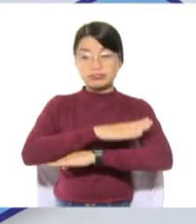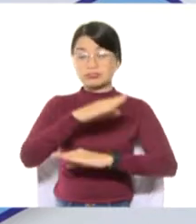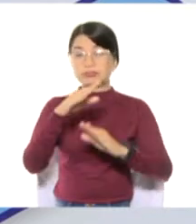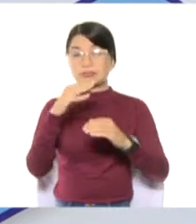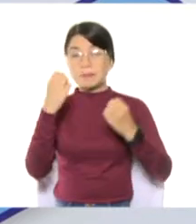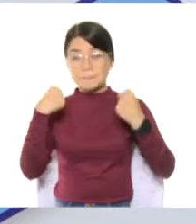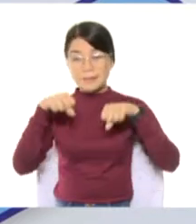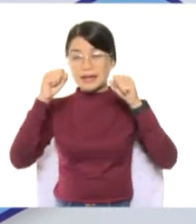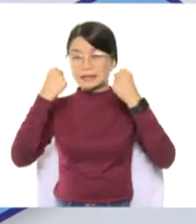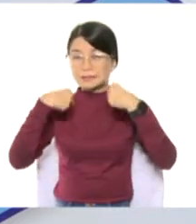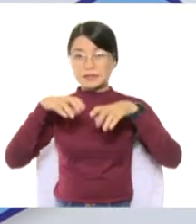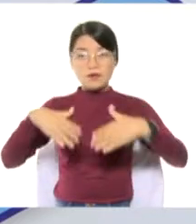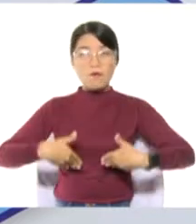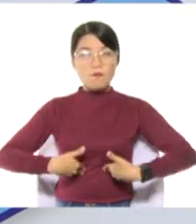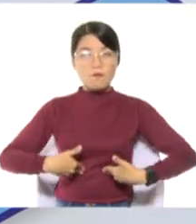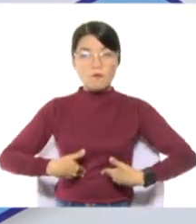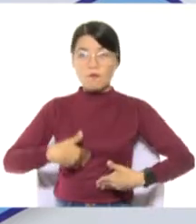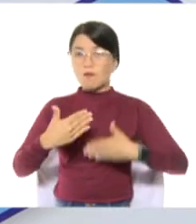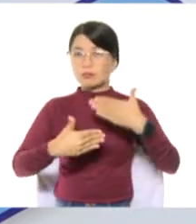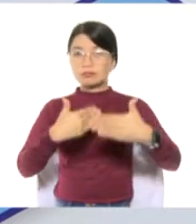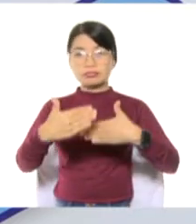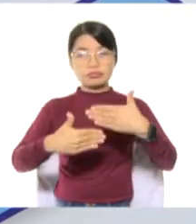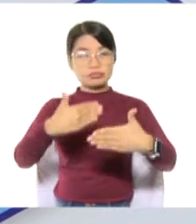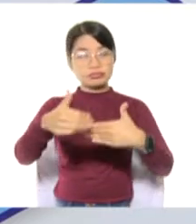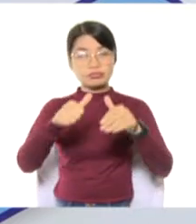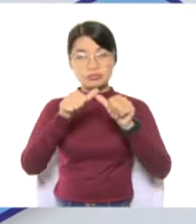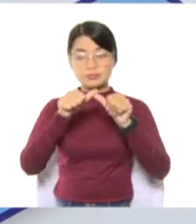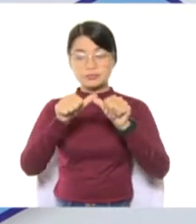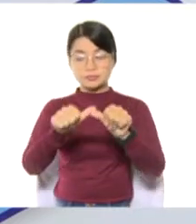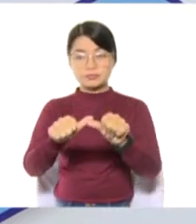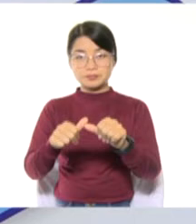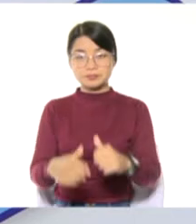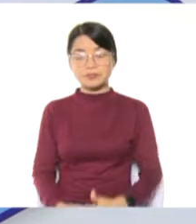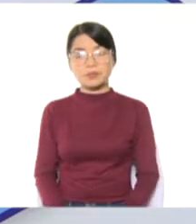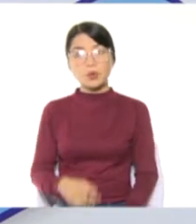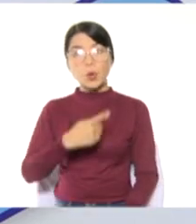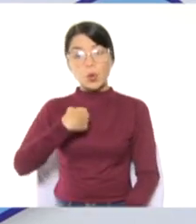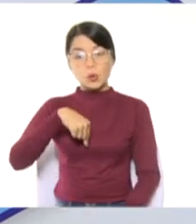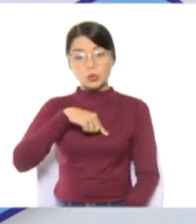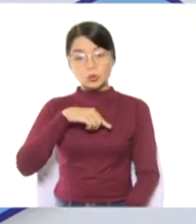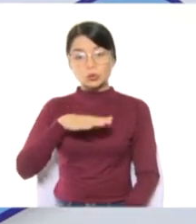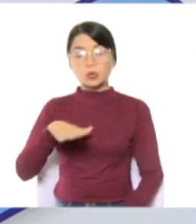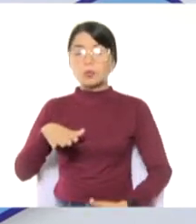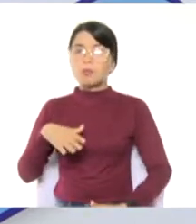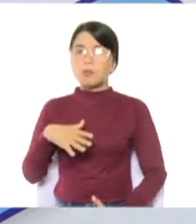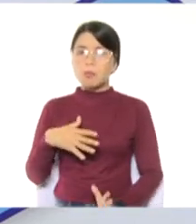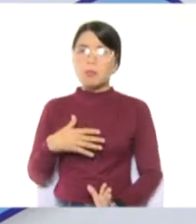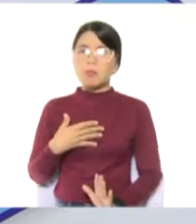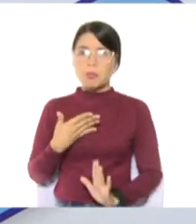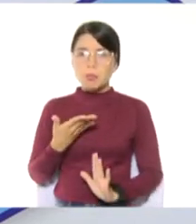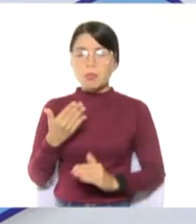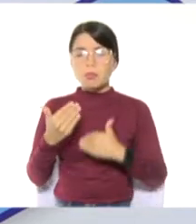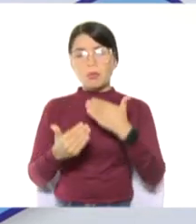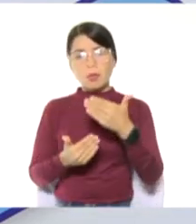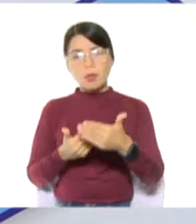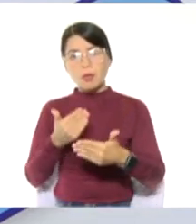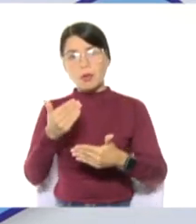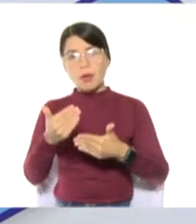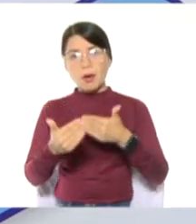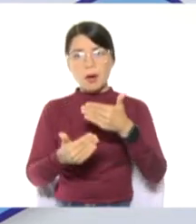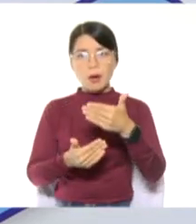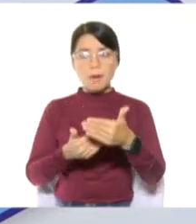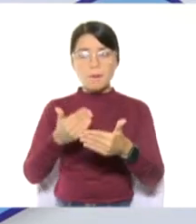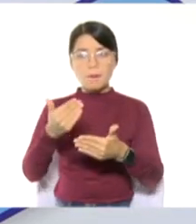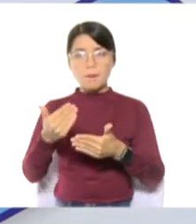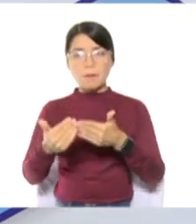tener en sus entrenamientos, valga la redundancia. Nosotros podemos comenzar a entrenar algunas